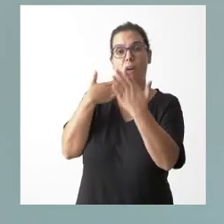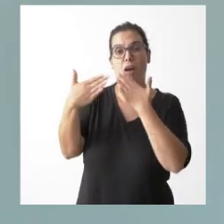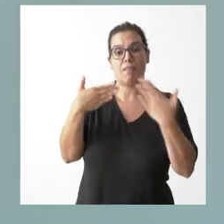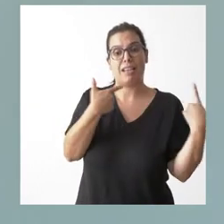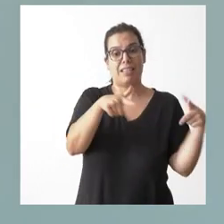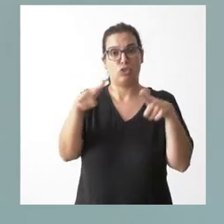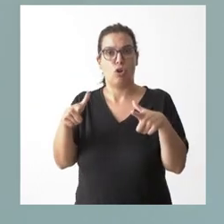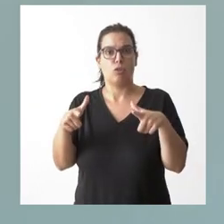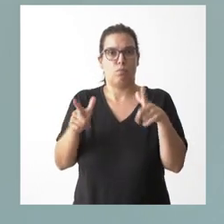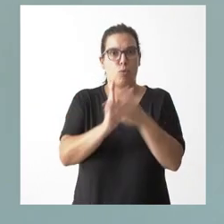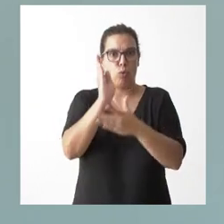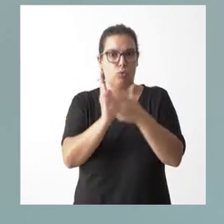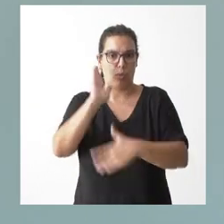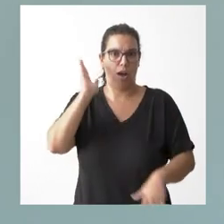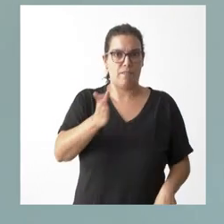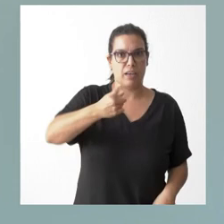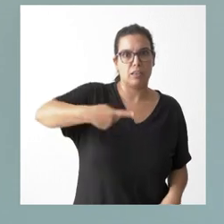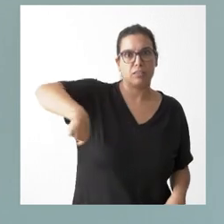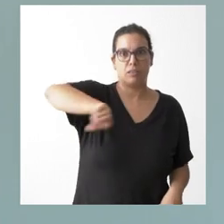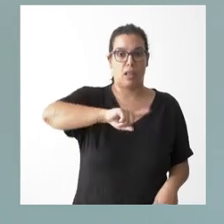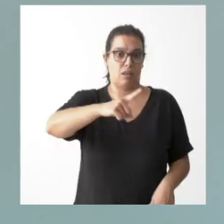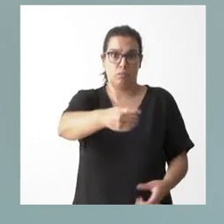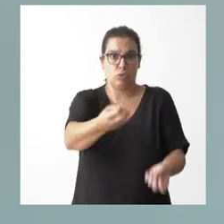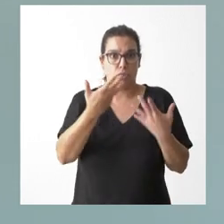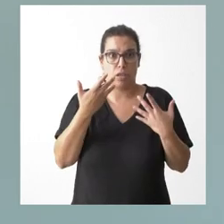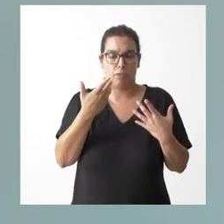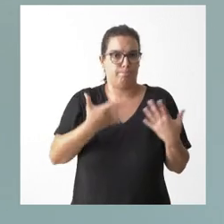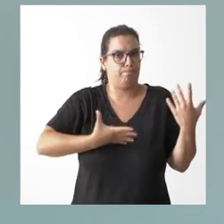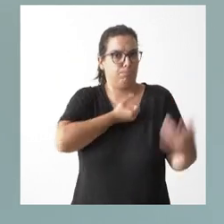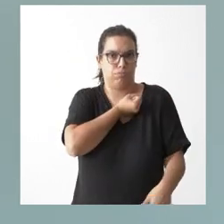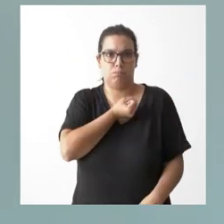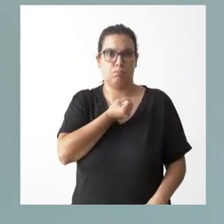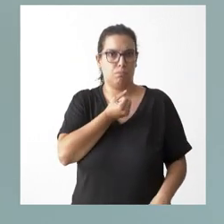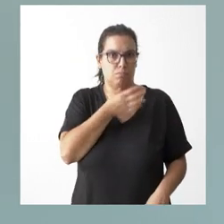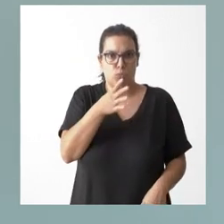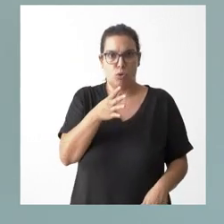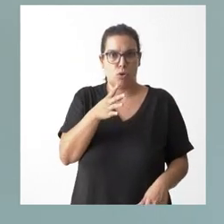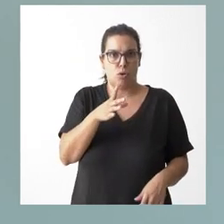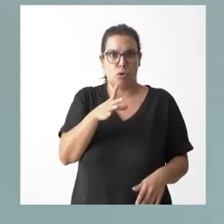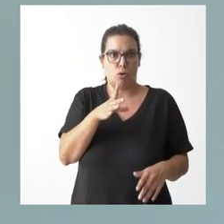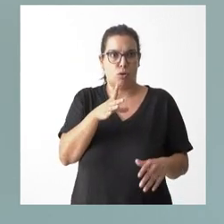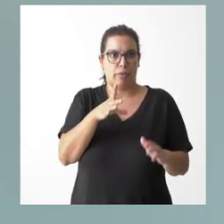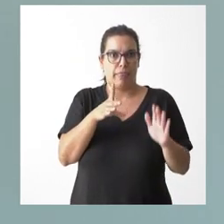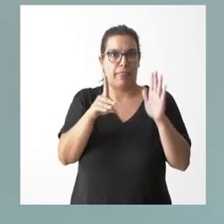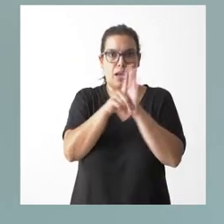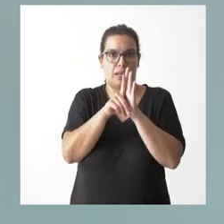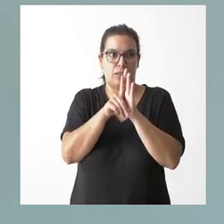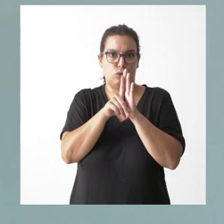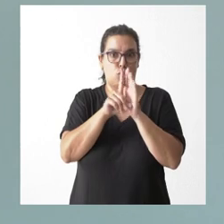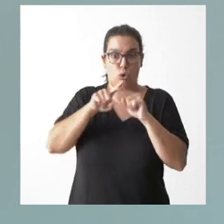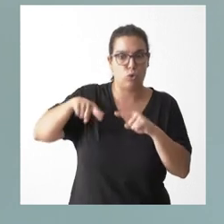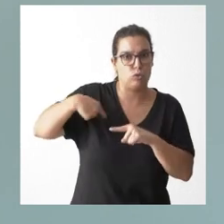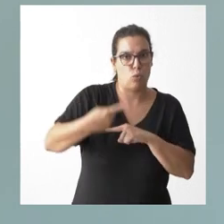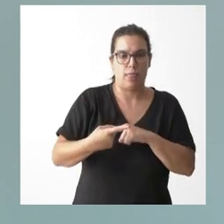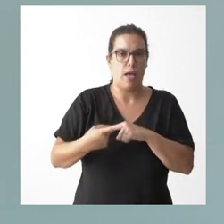sectores productivos afectados en nuestra comunidad autónoma y me han manifestado su disgusto por la aplicación de este decreto y lo que supone para todos